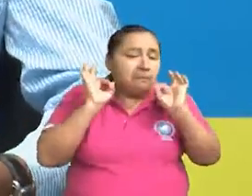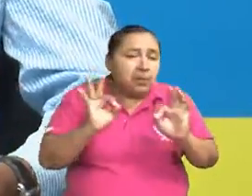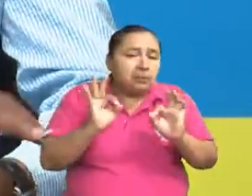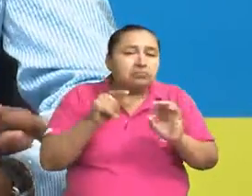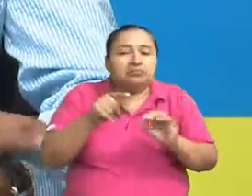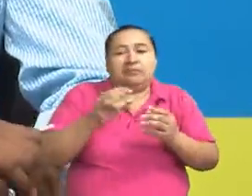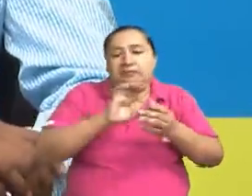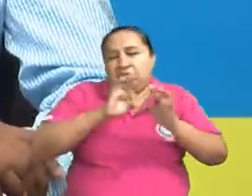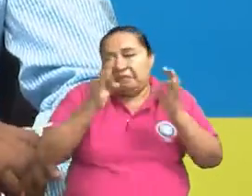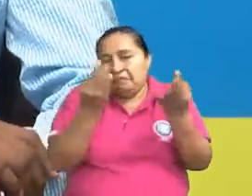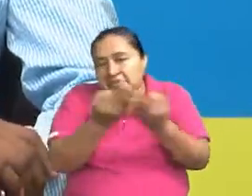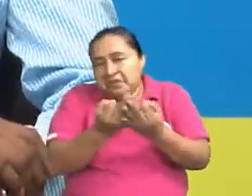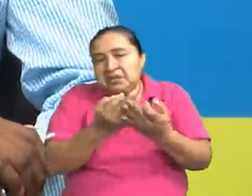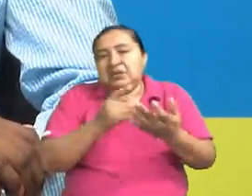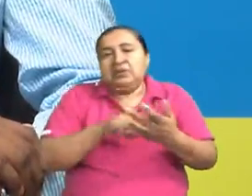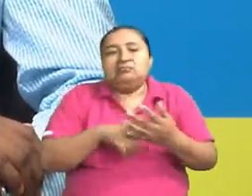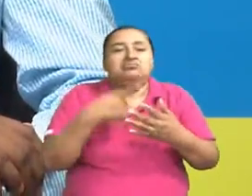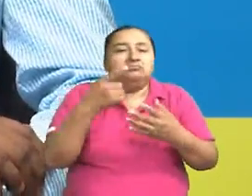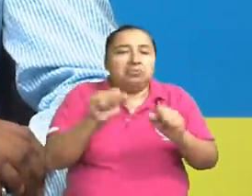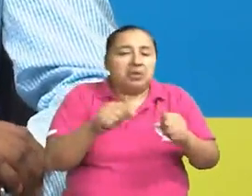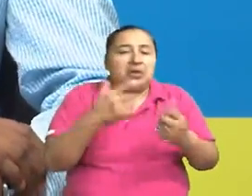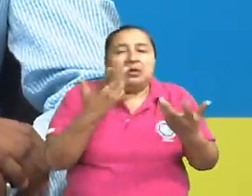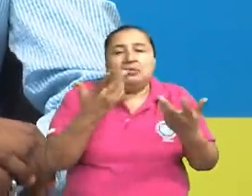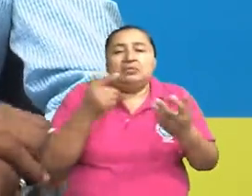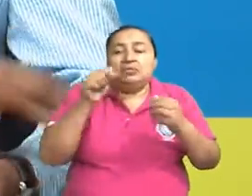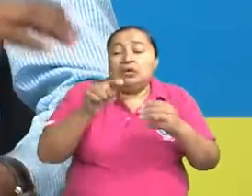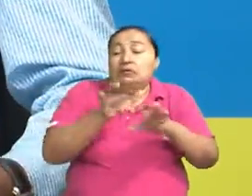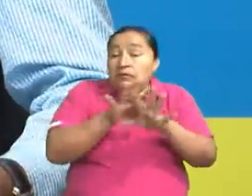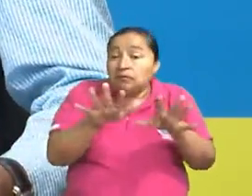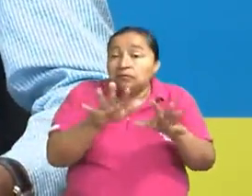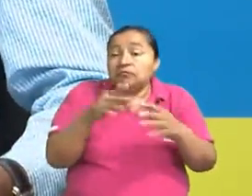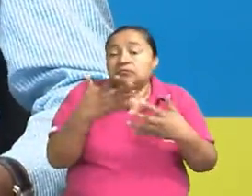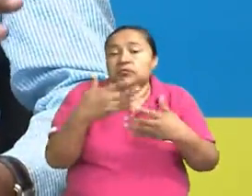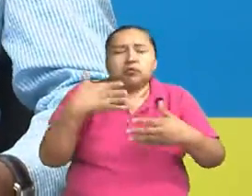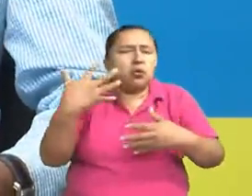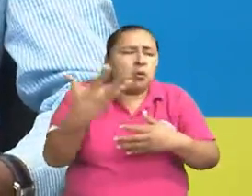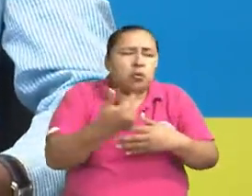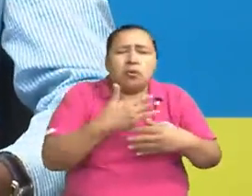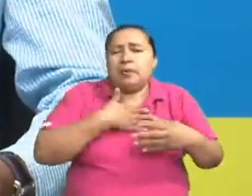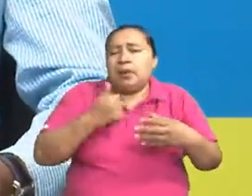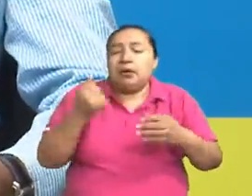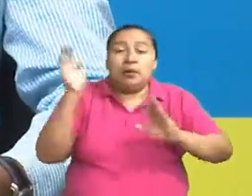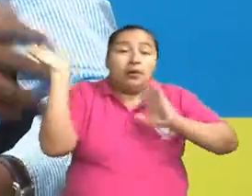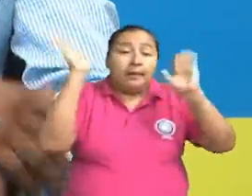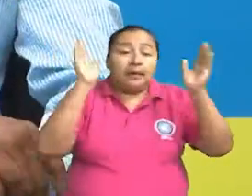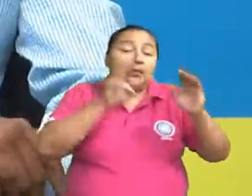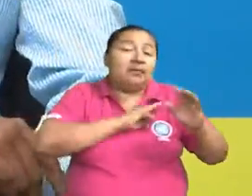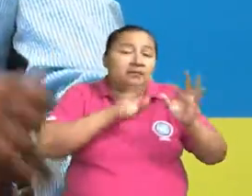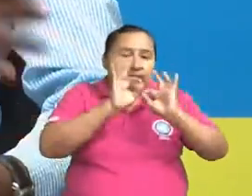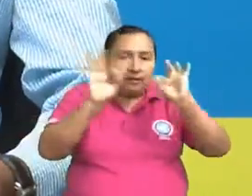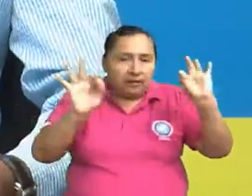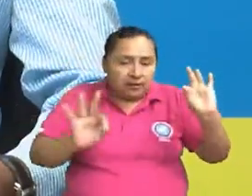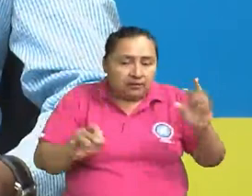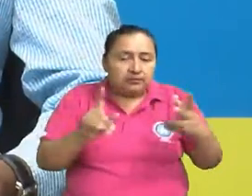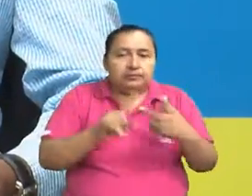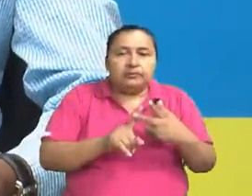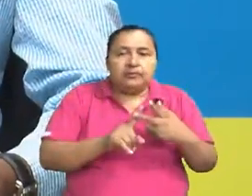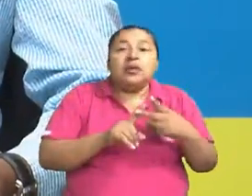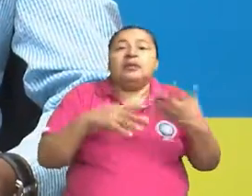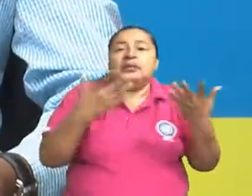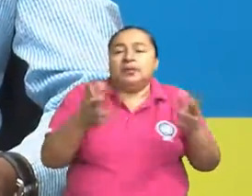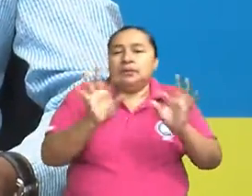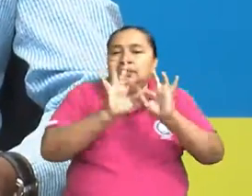la aproveche en familia, la aproveche, en fin, en los mercados tienen feria, está la